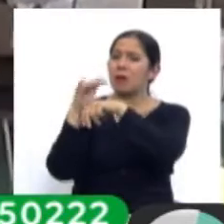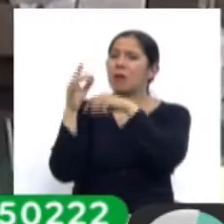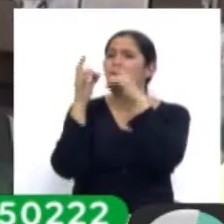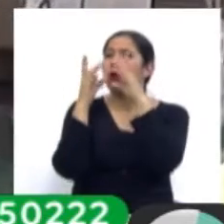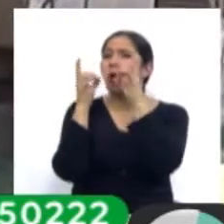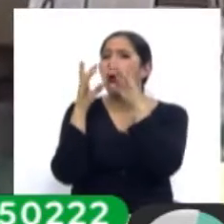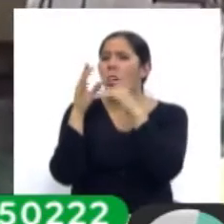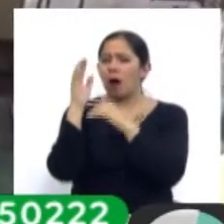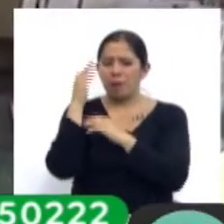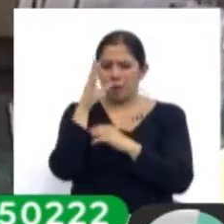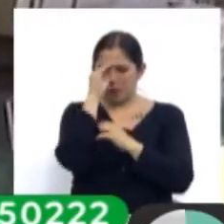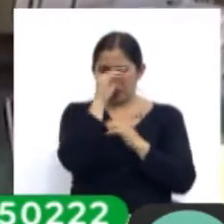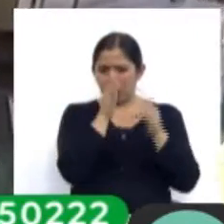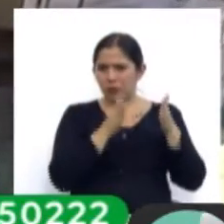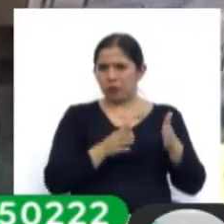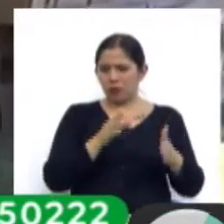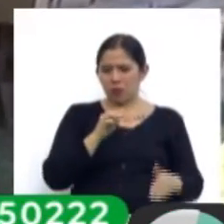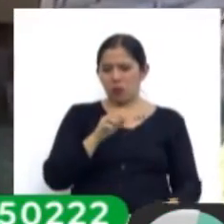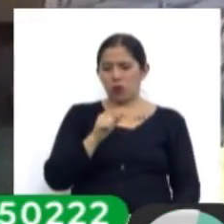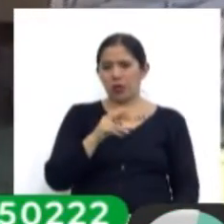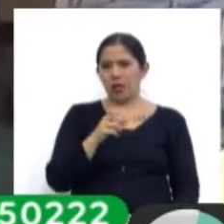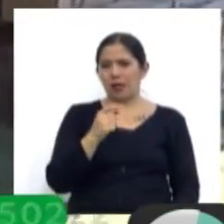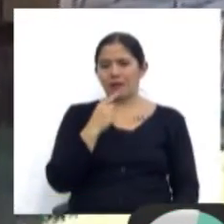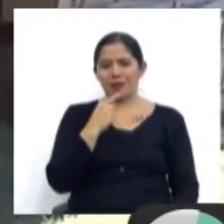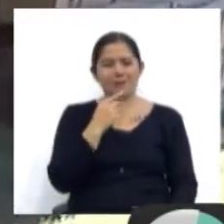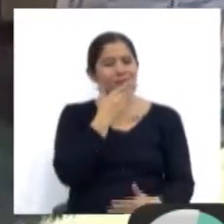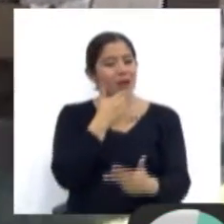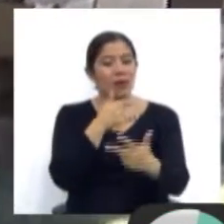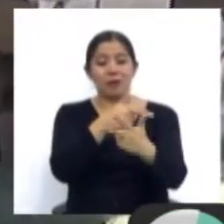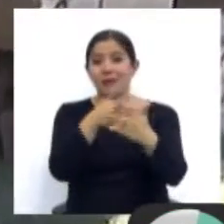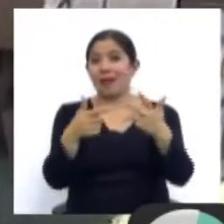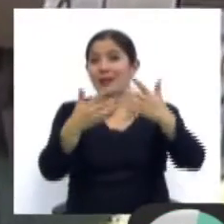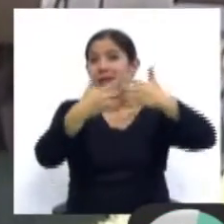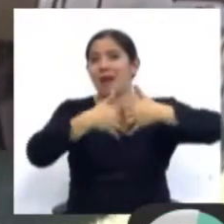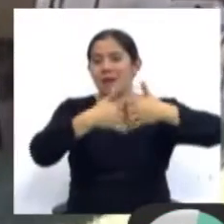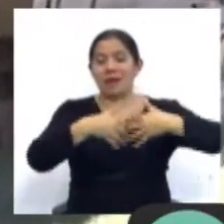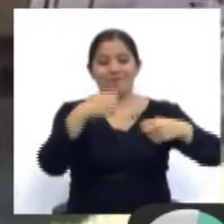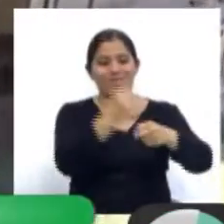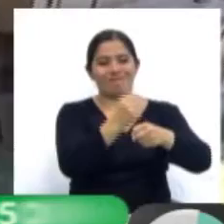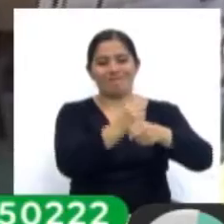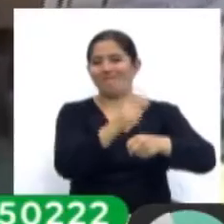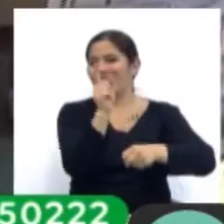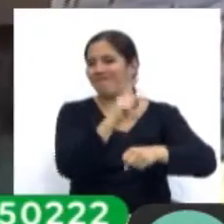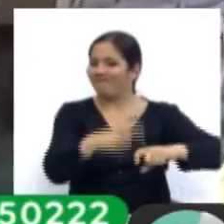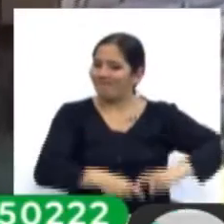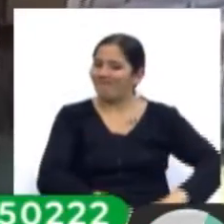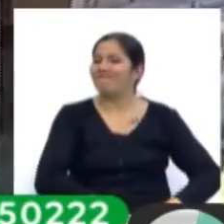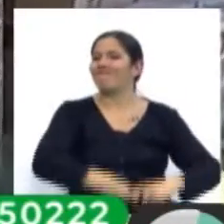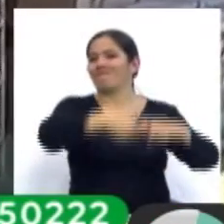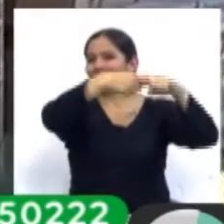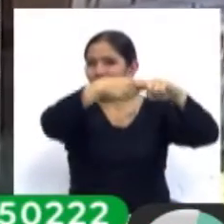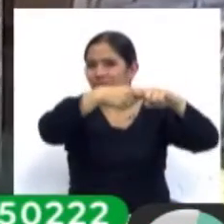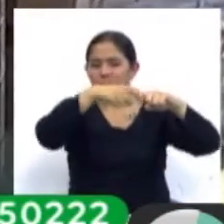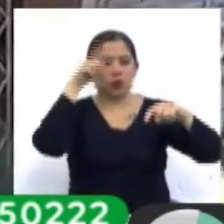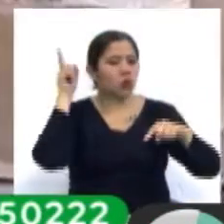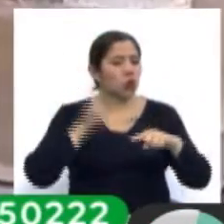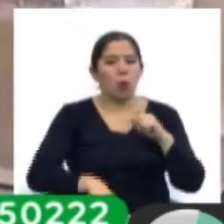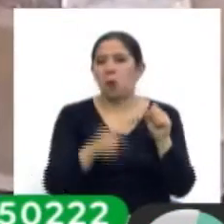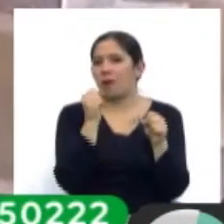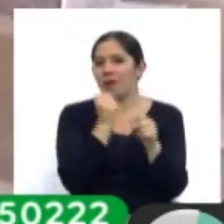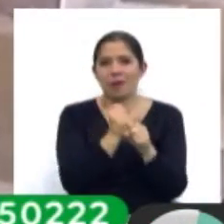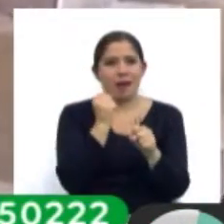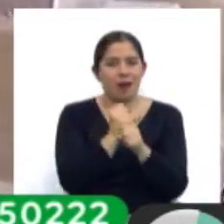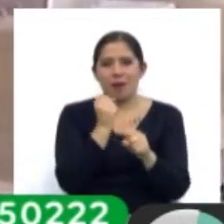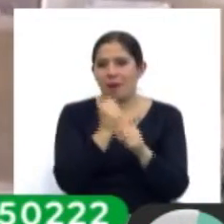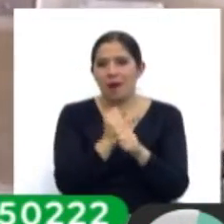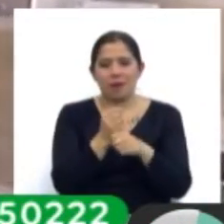Es por ello que definieron suspender el registro de estas tres empresas para que no puedan seguir funcionando. Estas tres empresas no podrán operar en